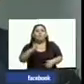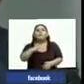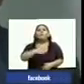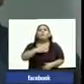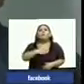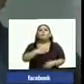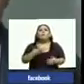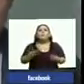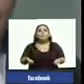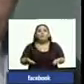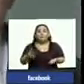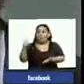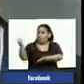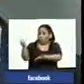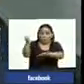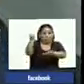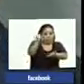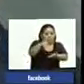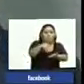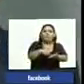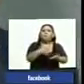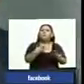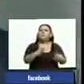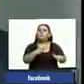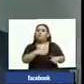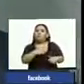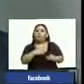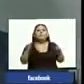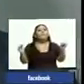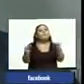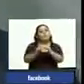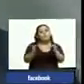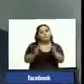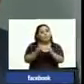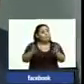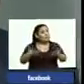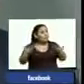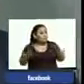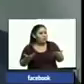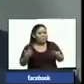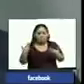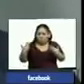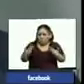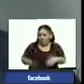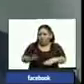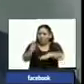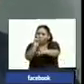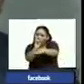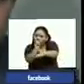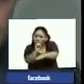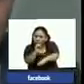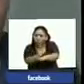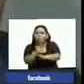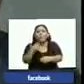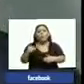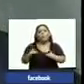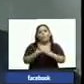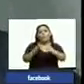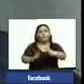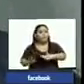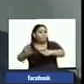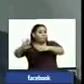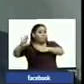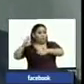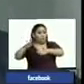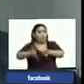cantidad es la que dispone. Además, nosotros podemos hacer varios recomendables. Podemos tener compromiso con alguna